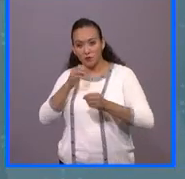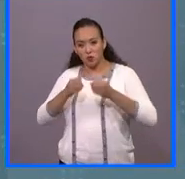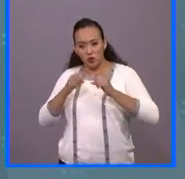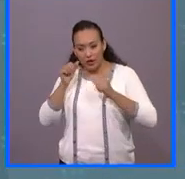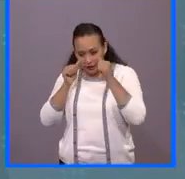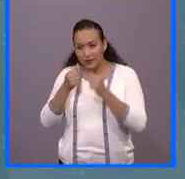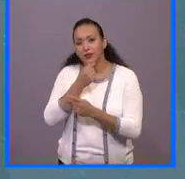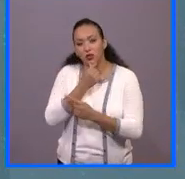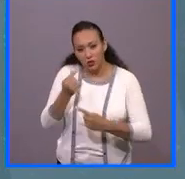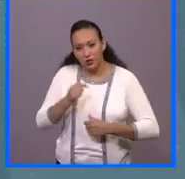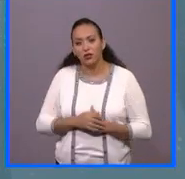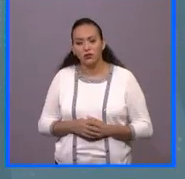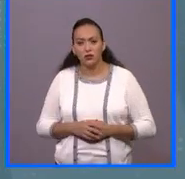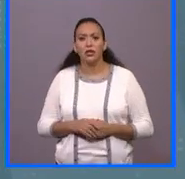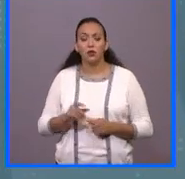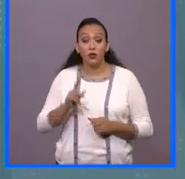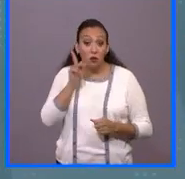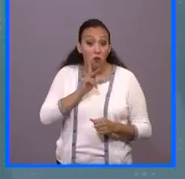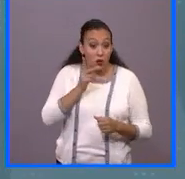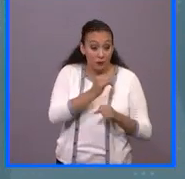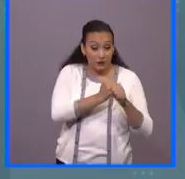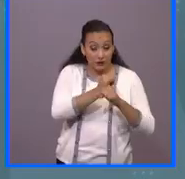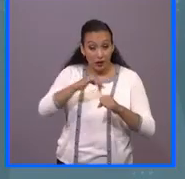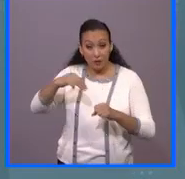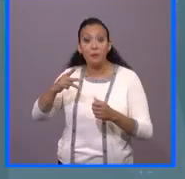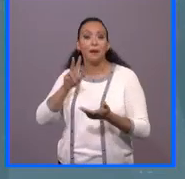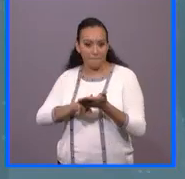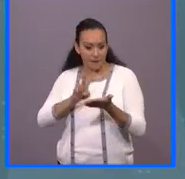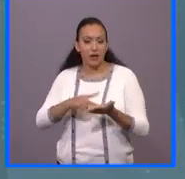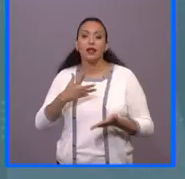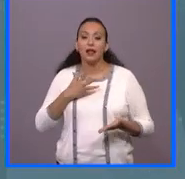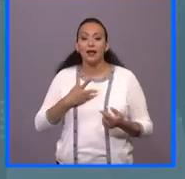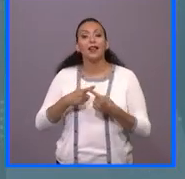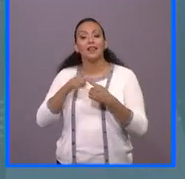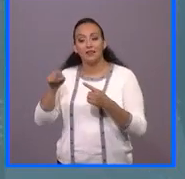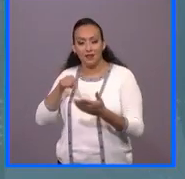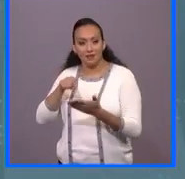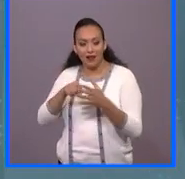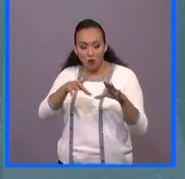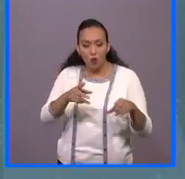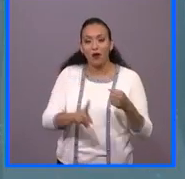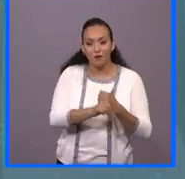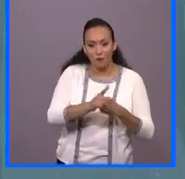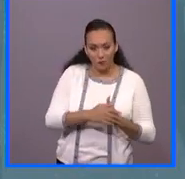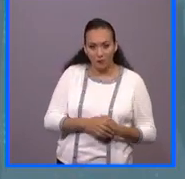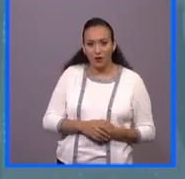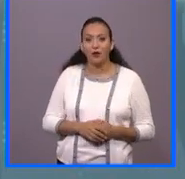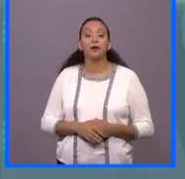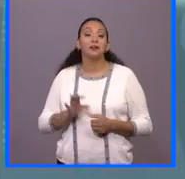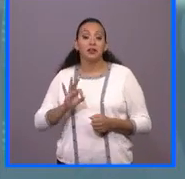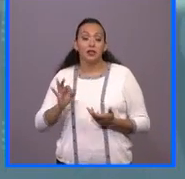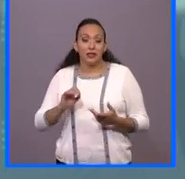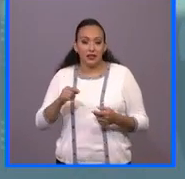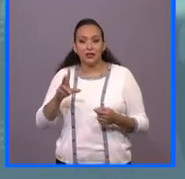de infancia, y son válidas las pruebas recabadas por un Ministerio Público distinto al del lugar de los hechos, aun cuando hubiera declinado